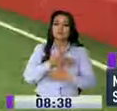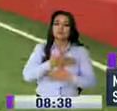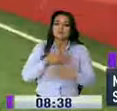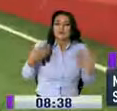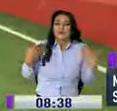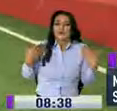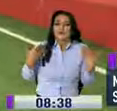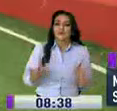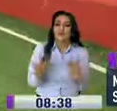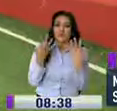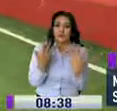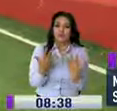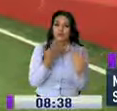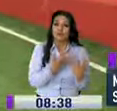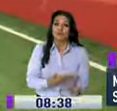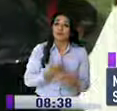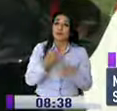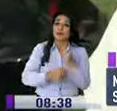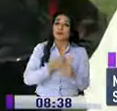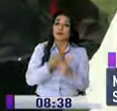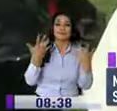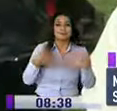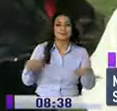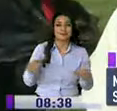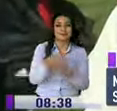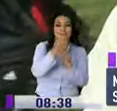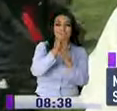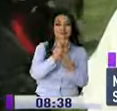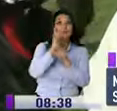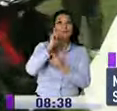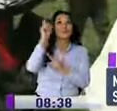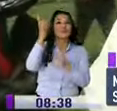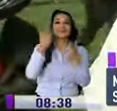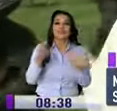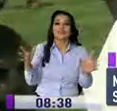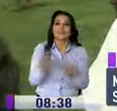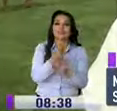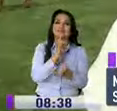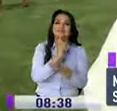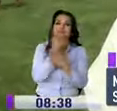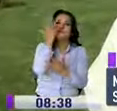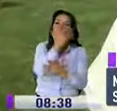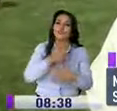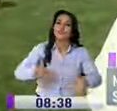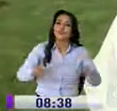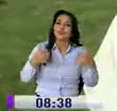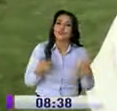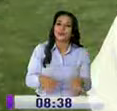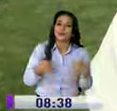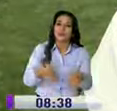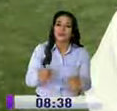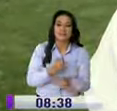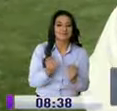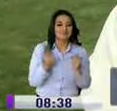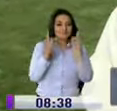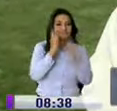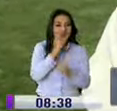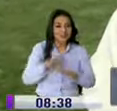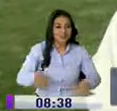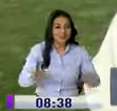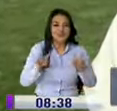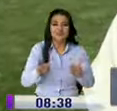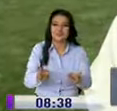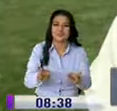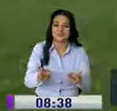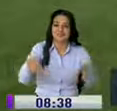contentos con la obra que esperaron por algunos años. Más que sueño, es una realidad bien hermosa que parece que uno se despierta y se encuentra con